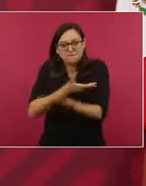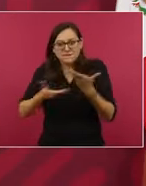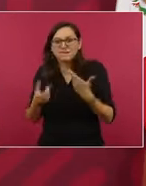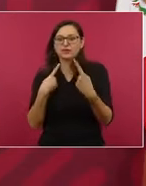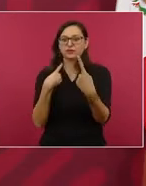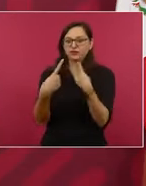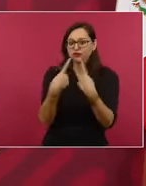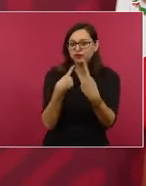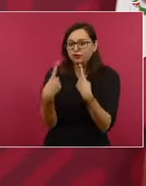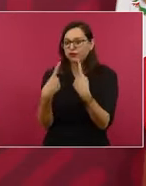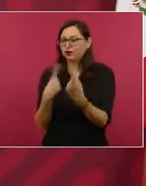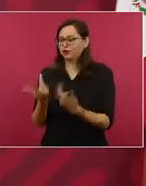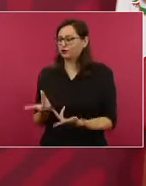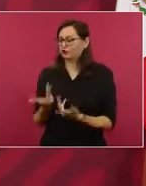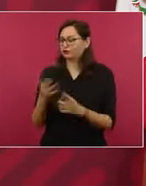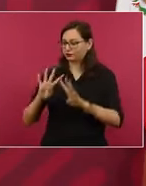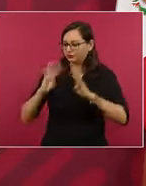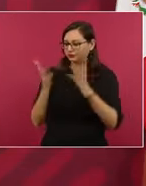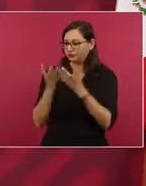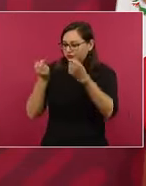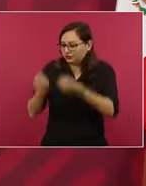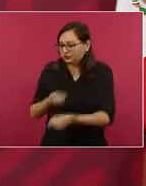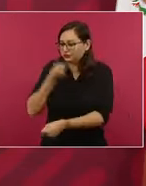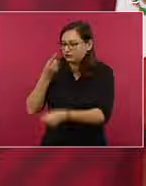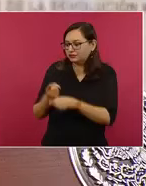Y para eso es el Consejo de Seguridad.